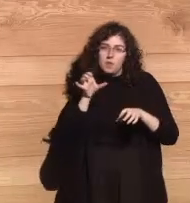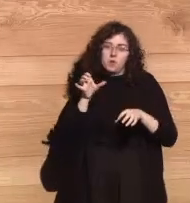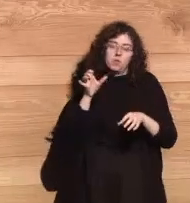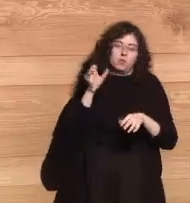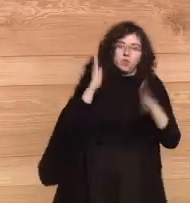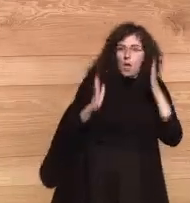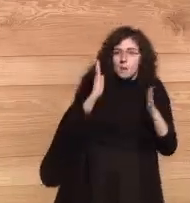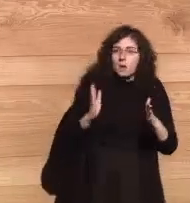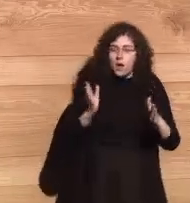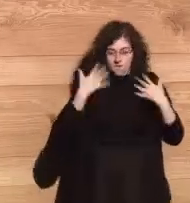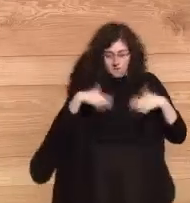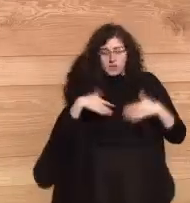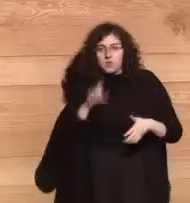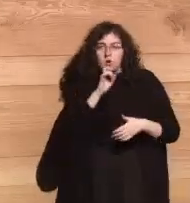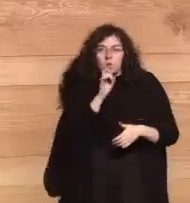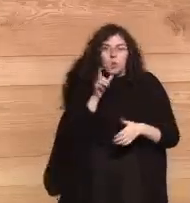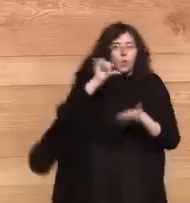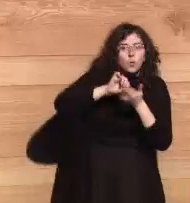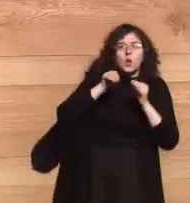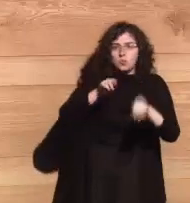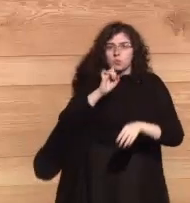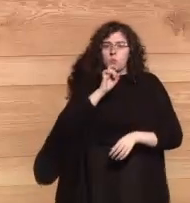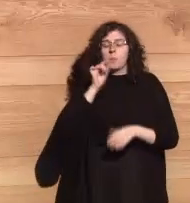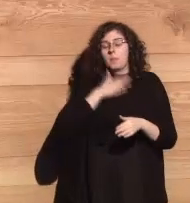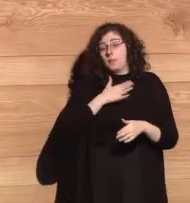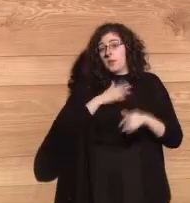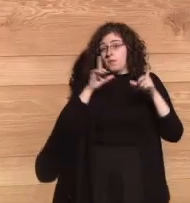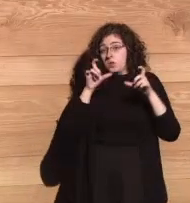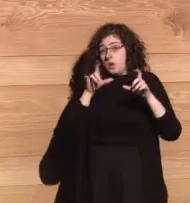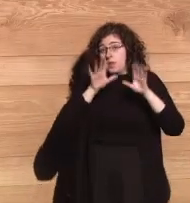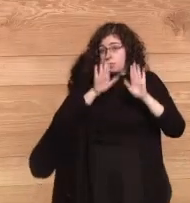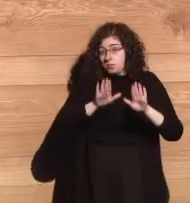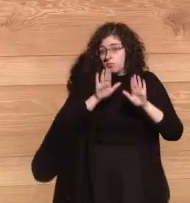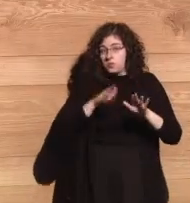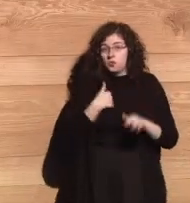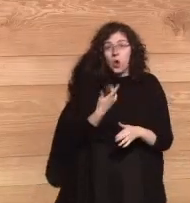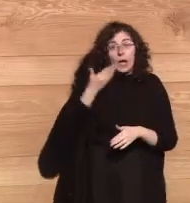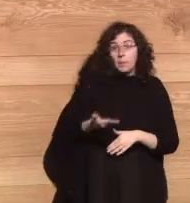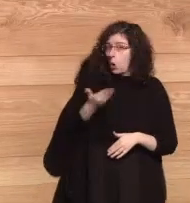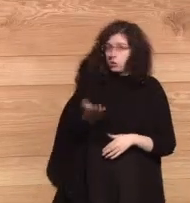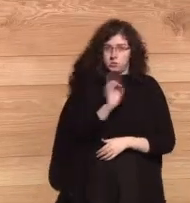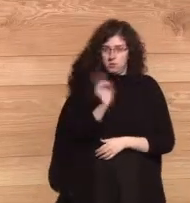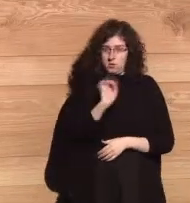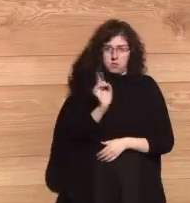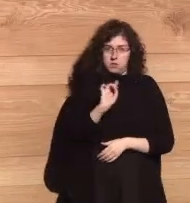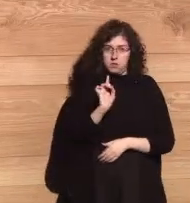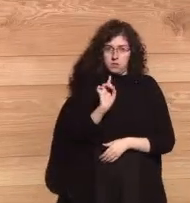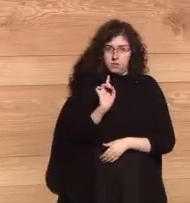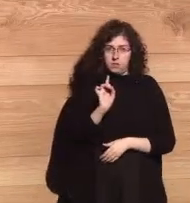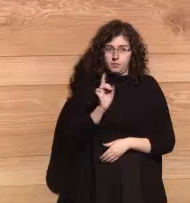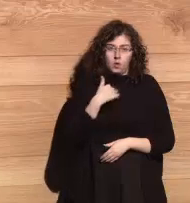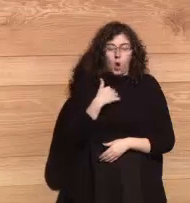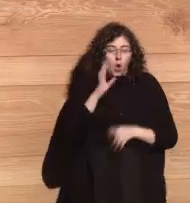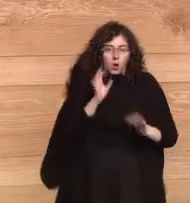ciudad. Para mí en ese momento la fotografía se quedó así. Yo no era la importante. No que yo crea que sea yo